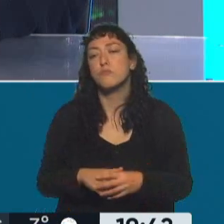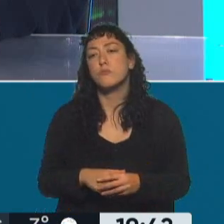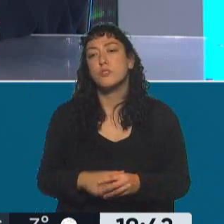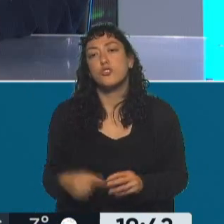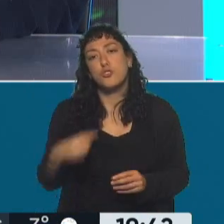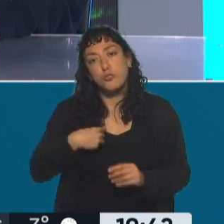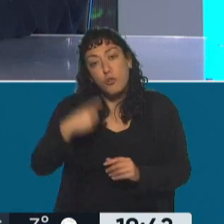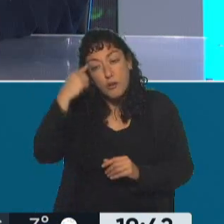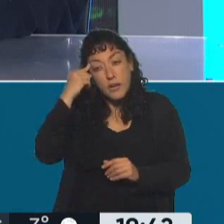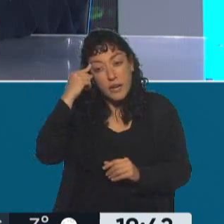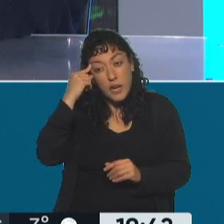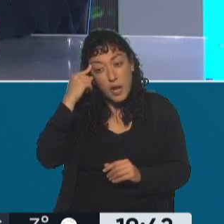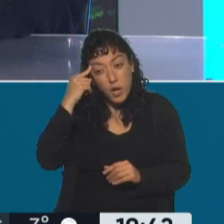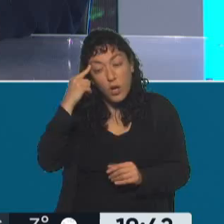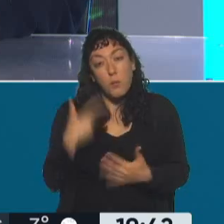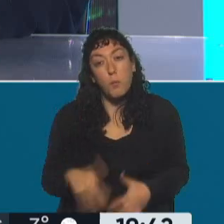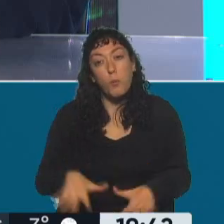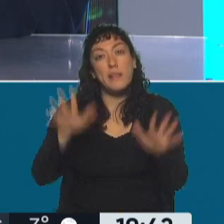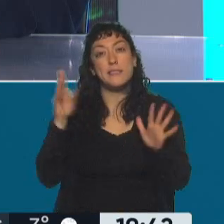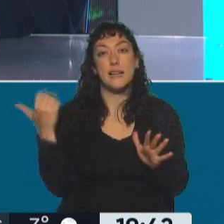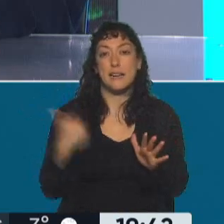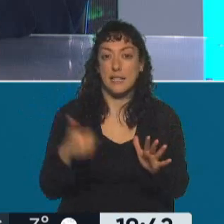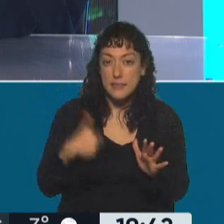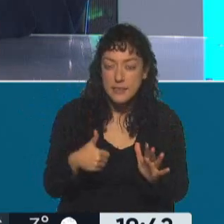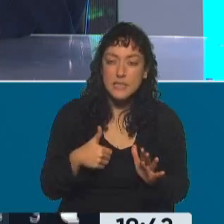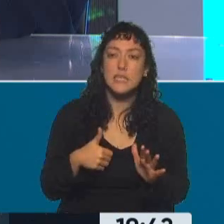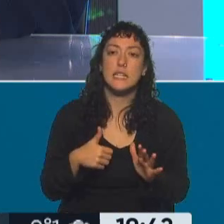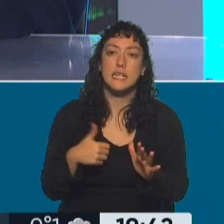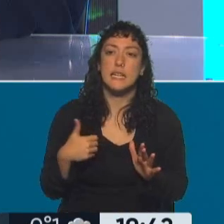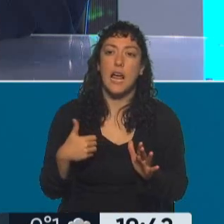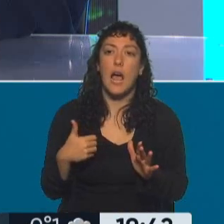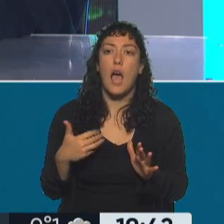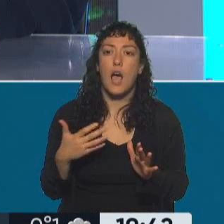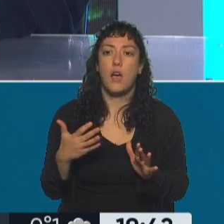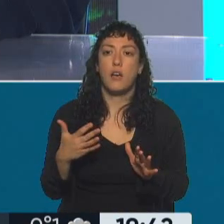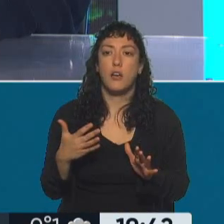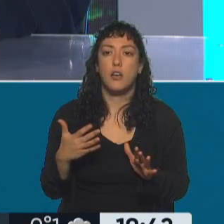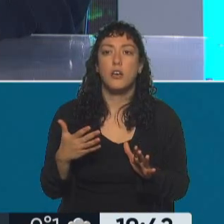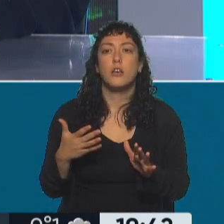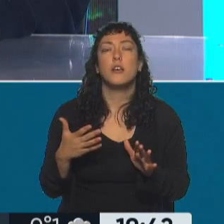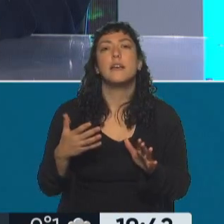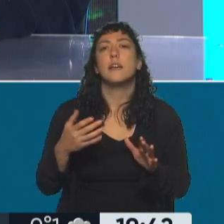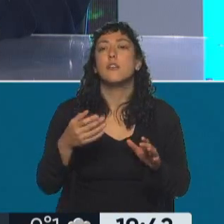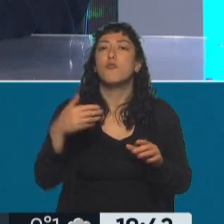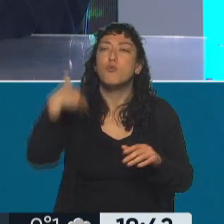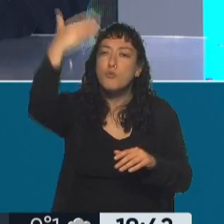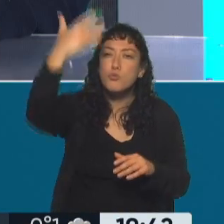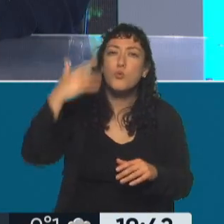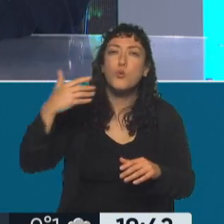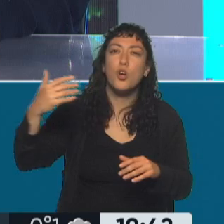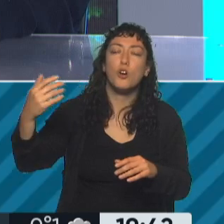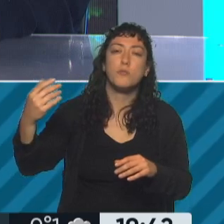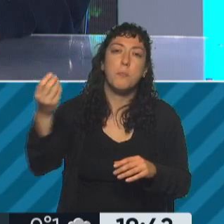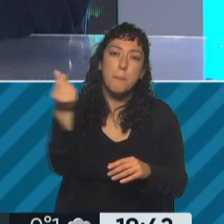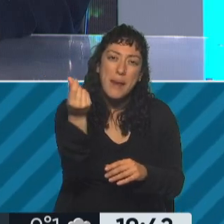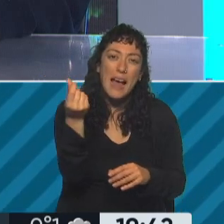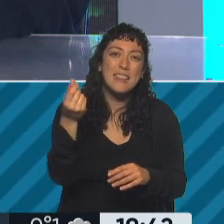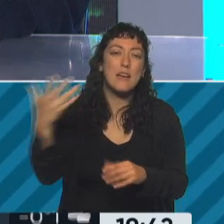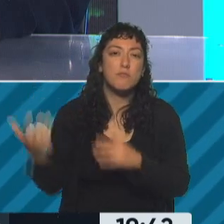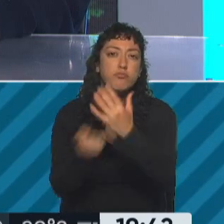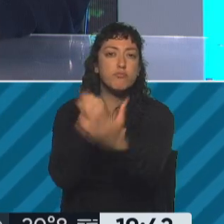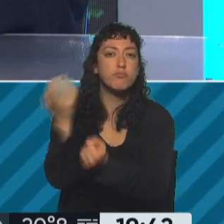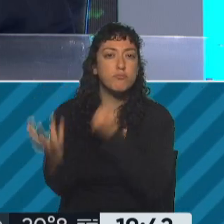lo posible, porque lo posible está determinado por la clase dominante. Entonces, lo primero que hay que hacer es estar convencido que